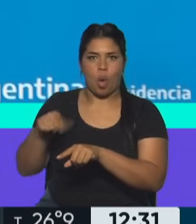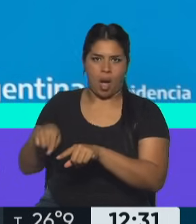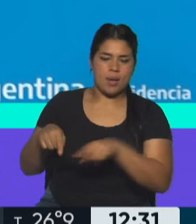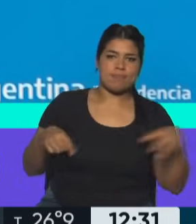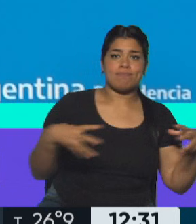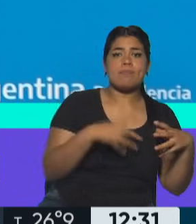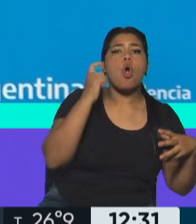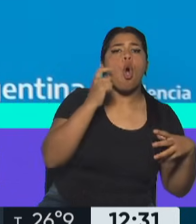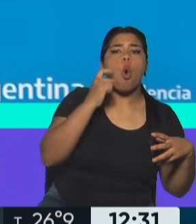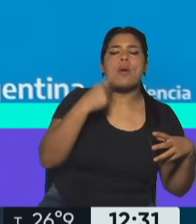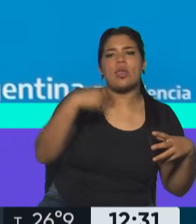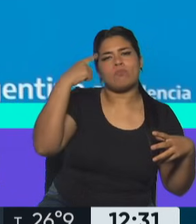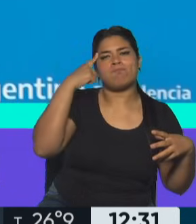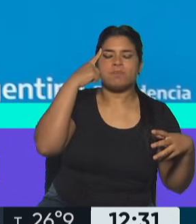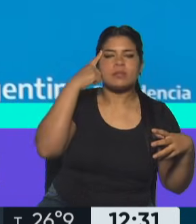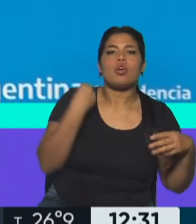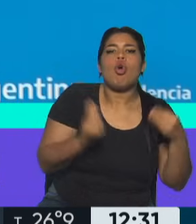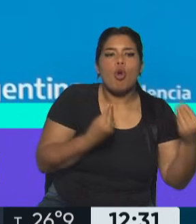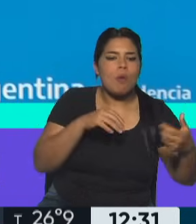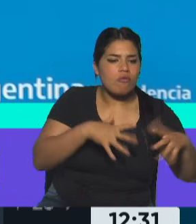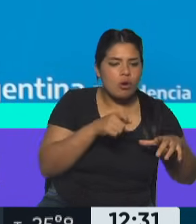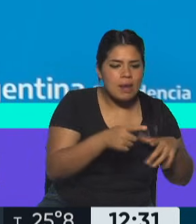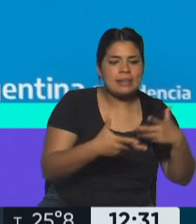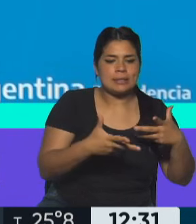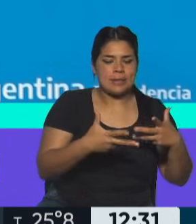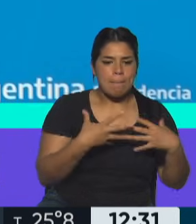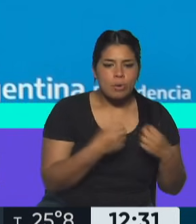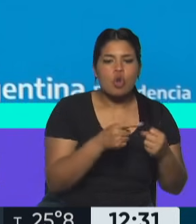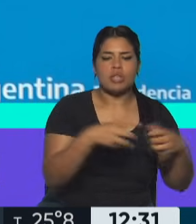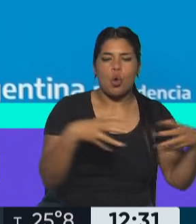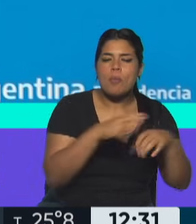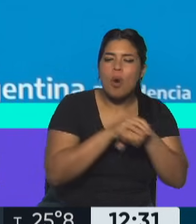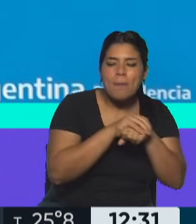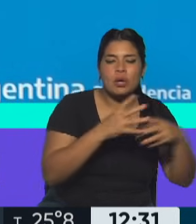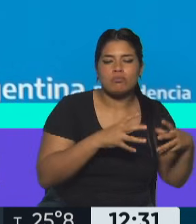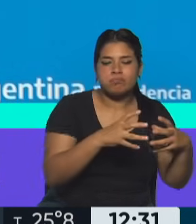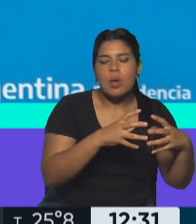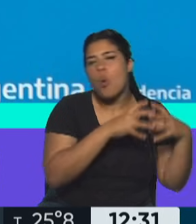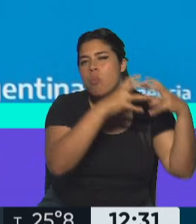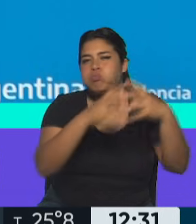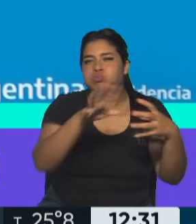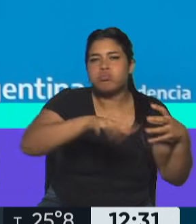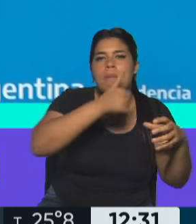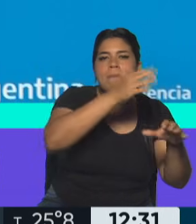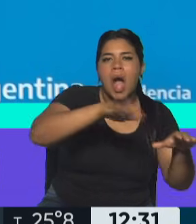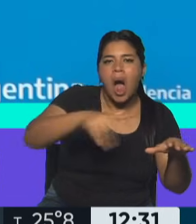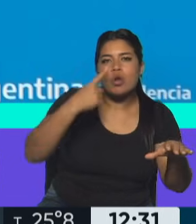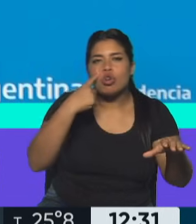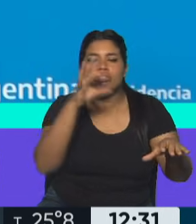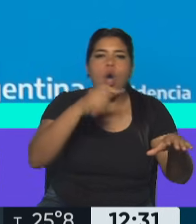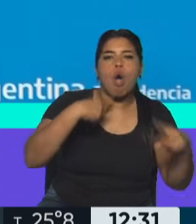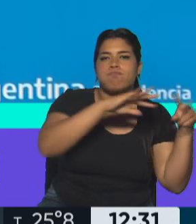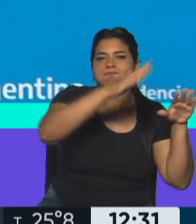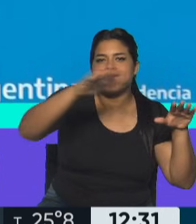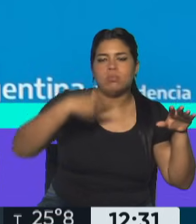piensa cómo hacemos para que no se queden sin ir con un grupo de amigos a la sierra o al mar, después de haber pasado lo que han pasado